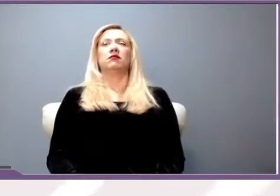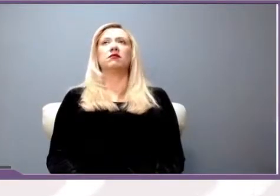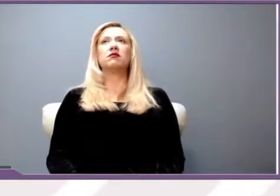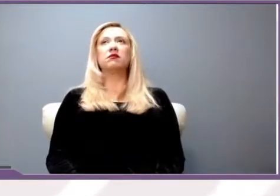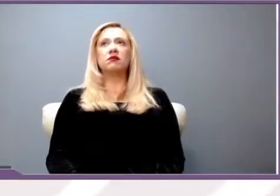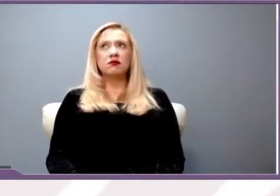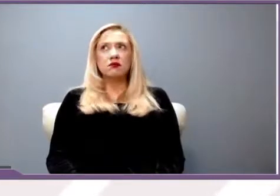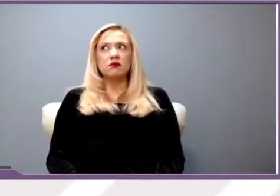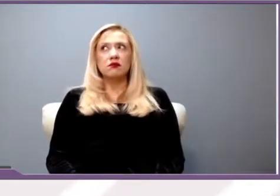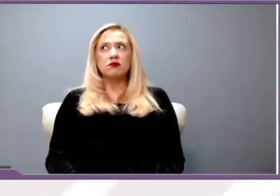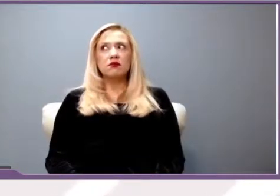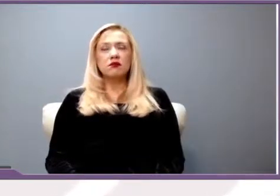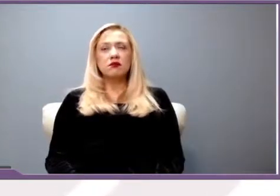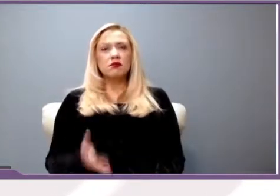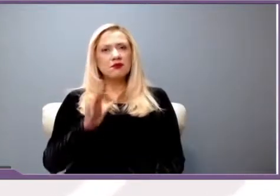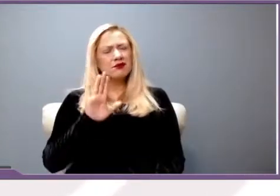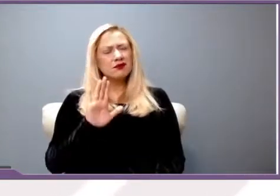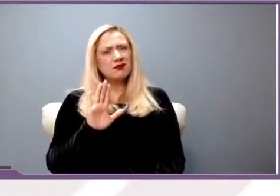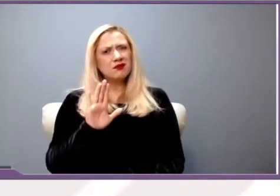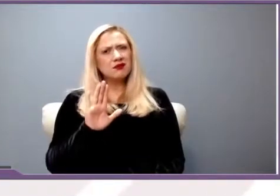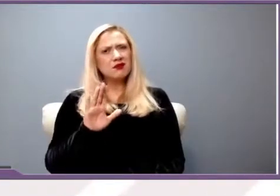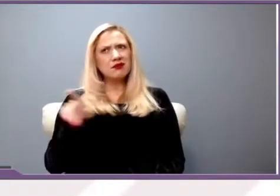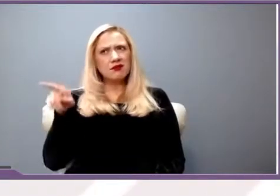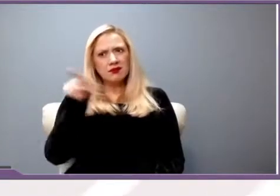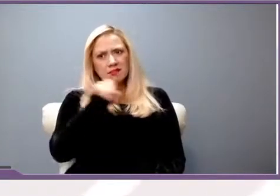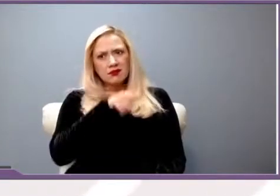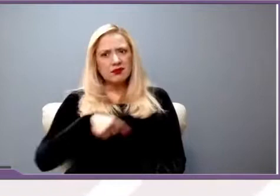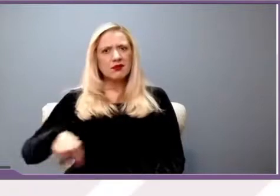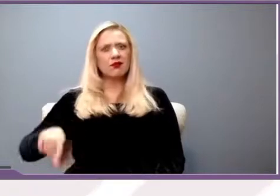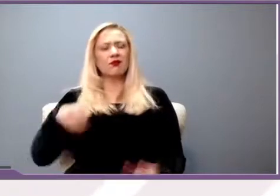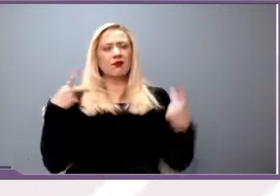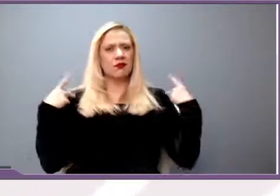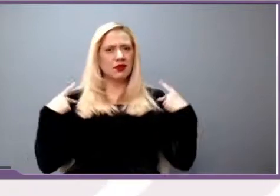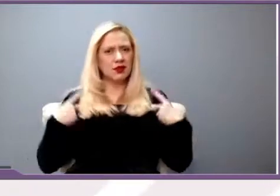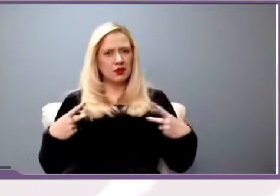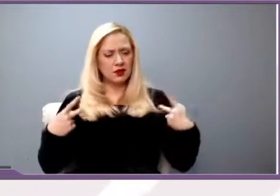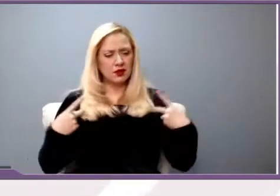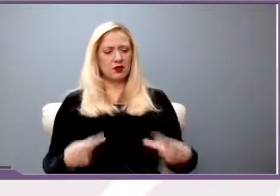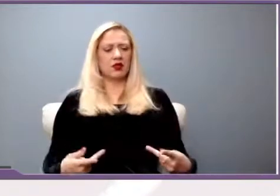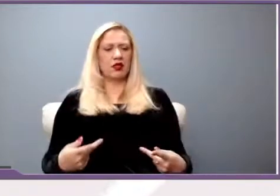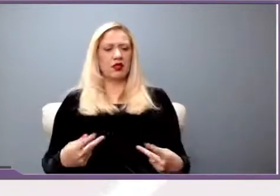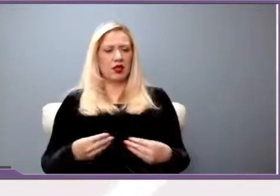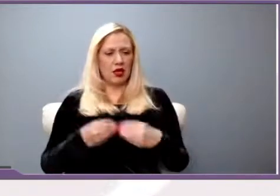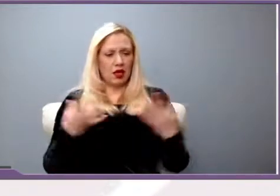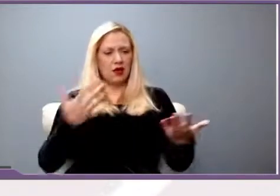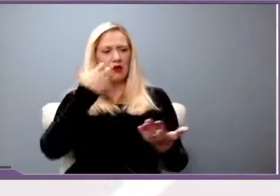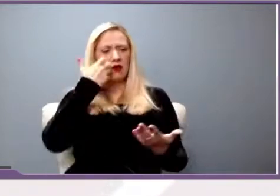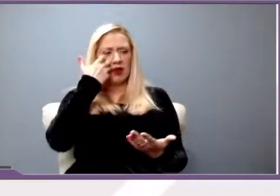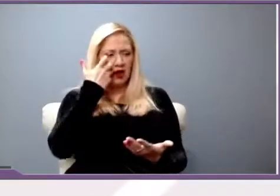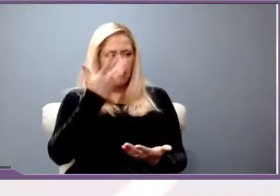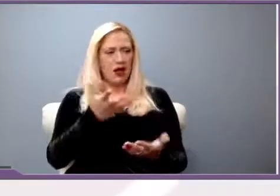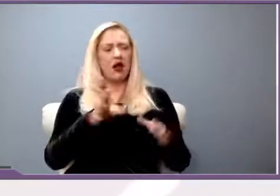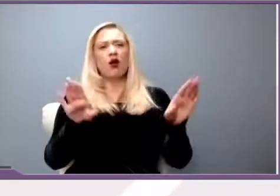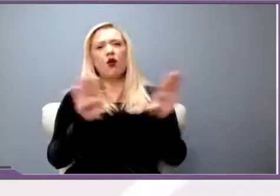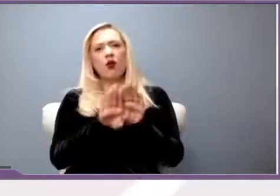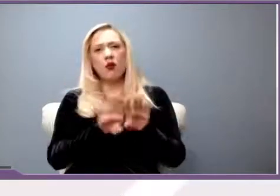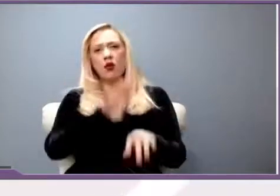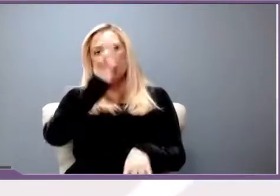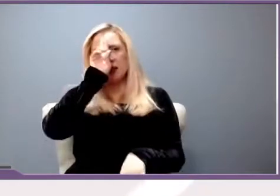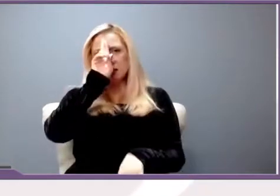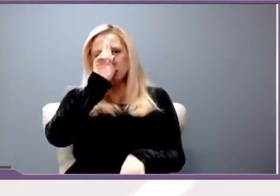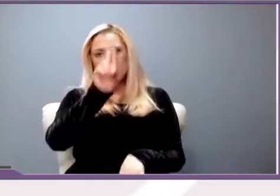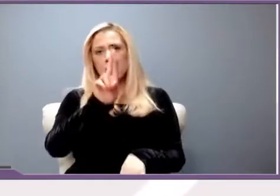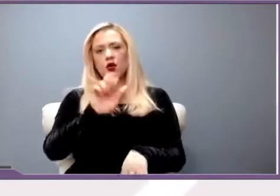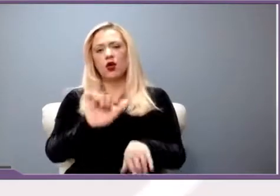que terminaría siendo un problema público en el que todas las personas tendríamos interés en resolver, como la dignidad del